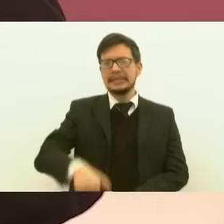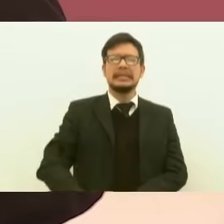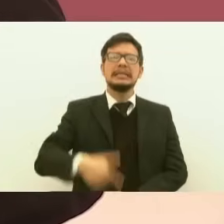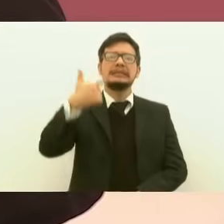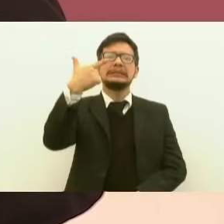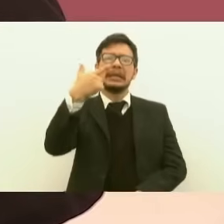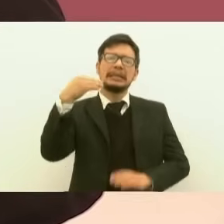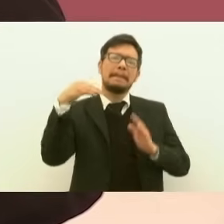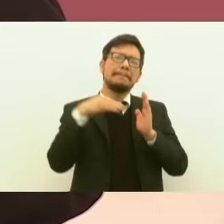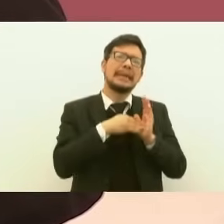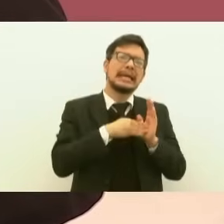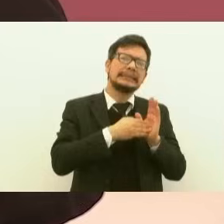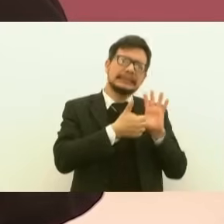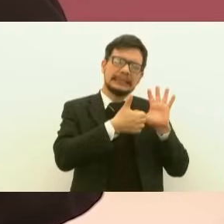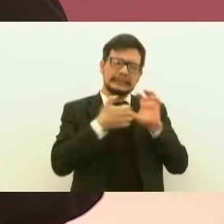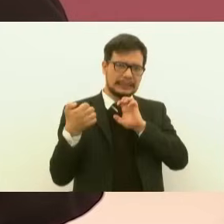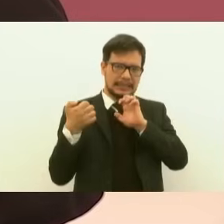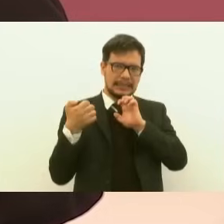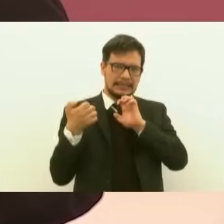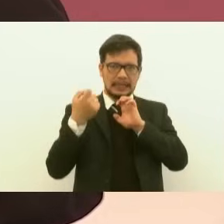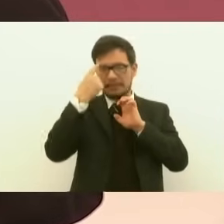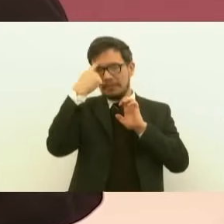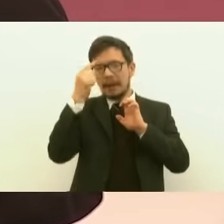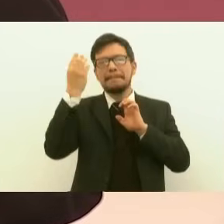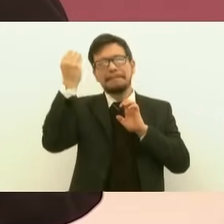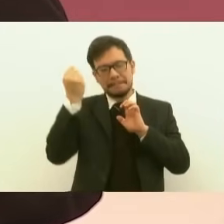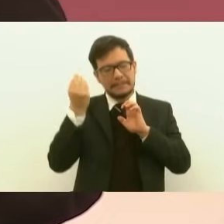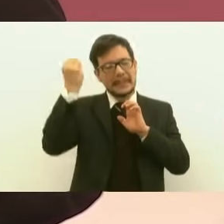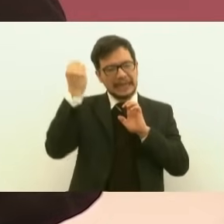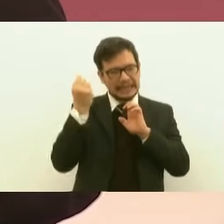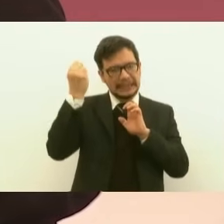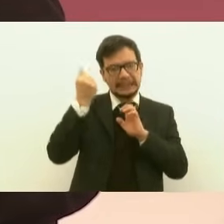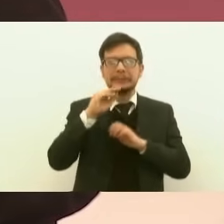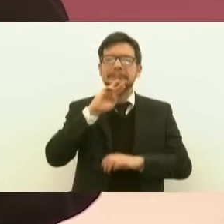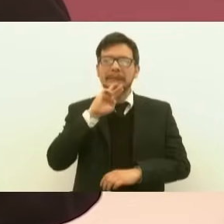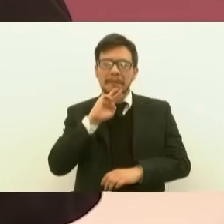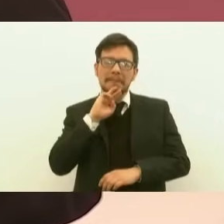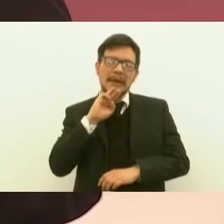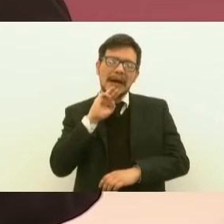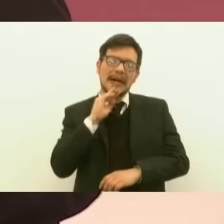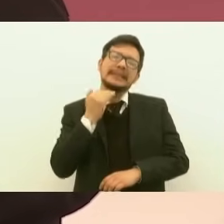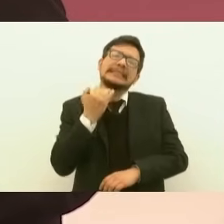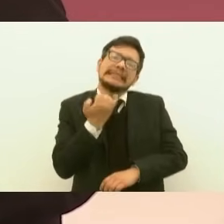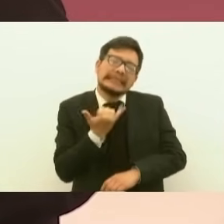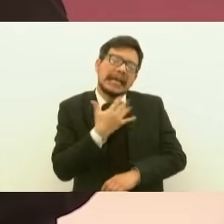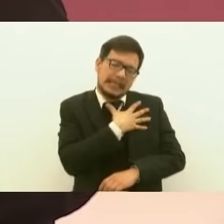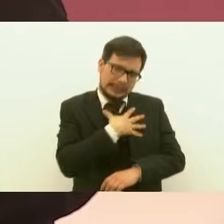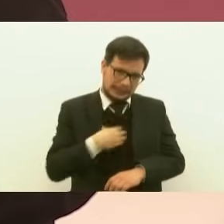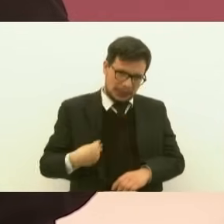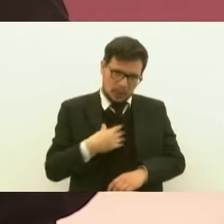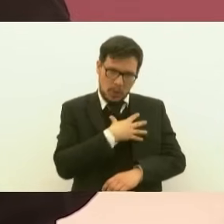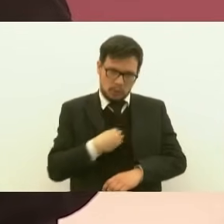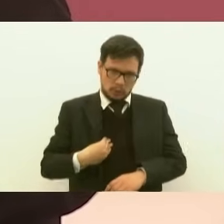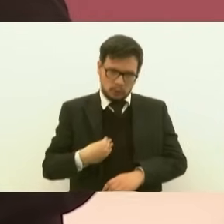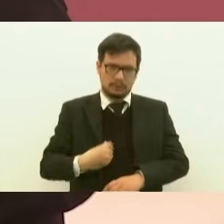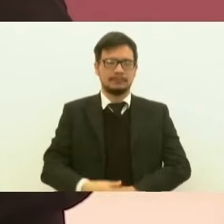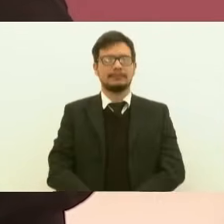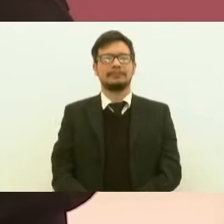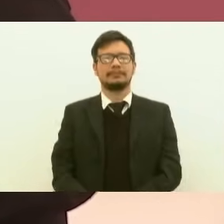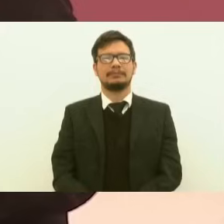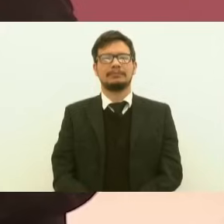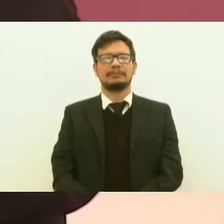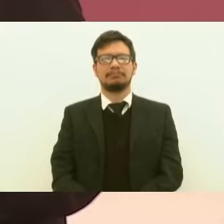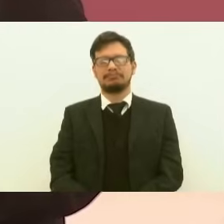7,600 becas para hijas, hijos de madres solteras. Va a continuar este apoyo. Vamos a